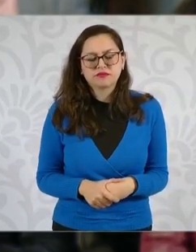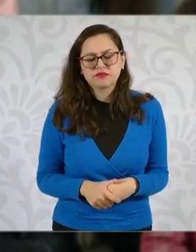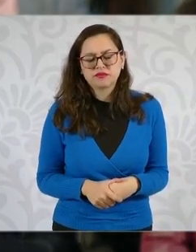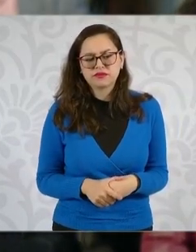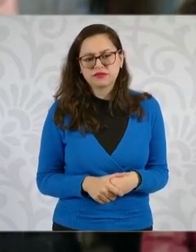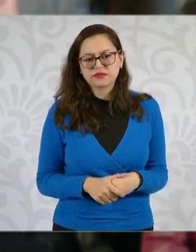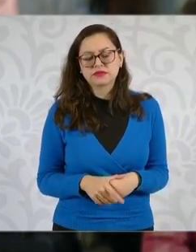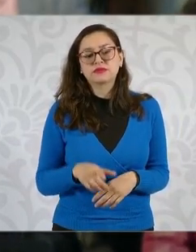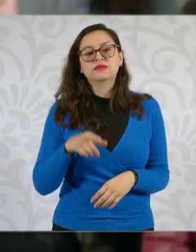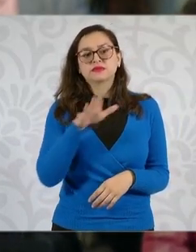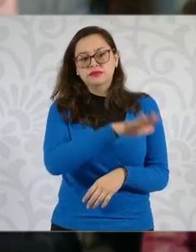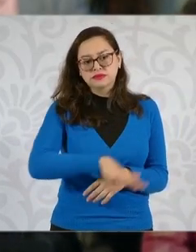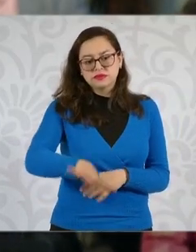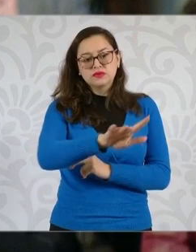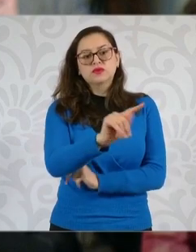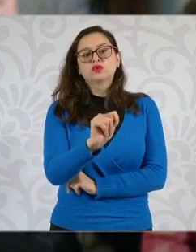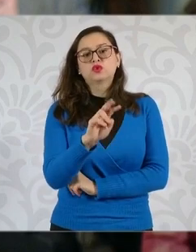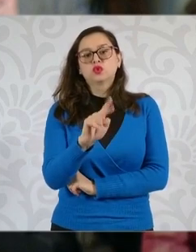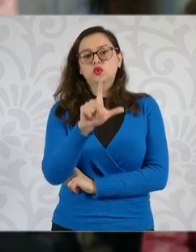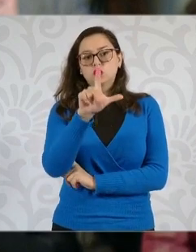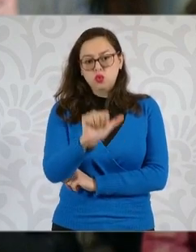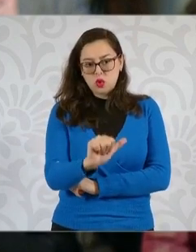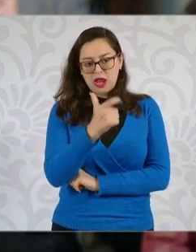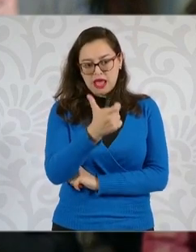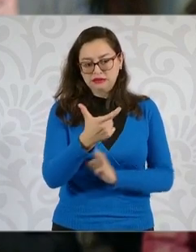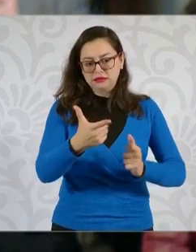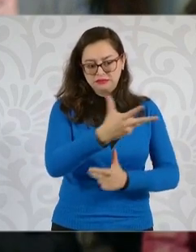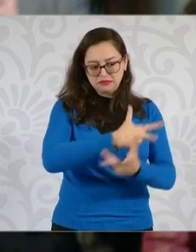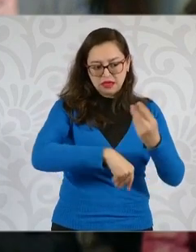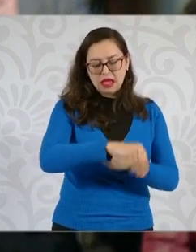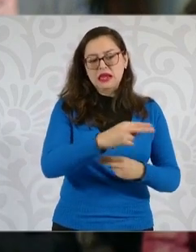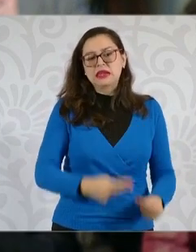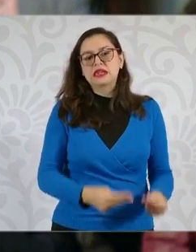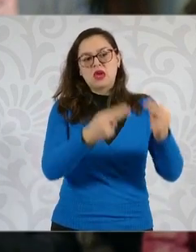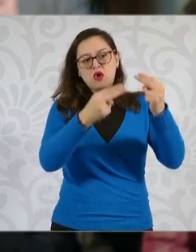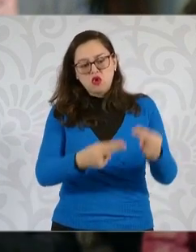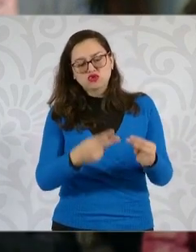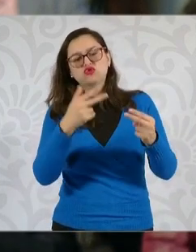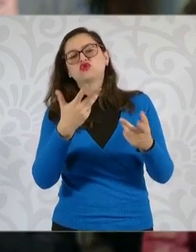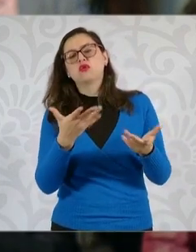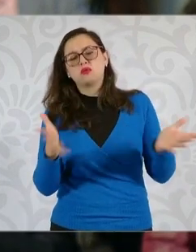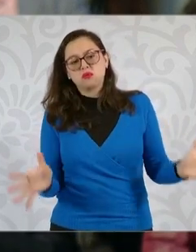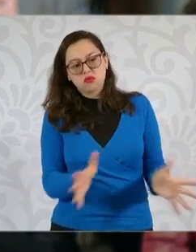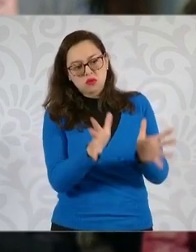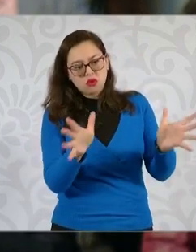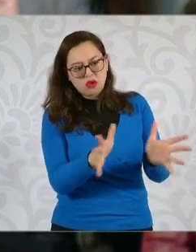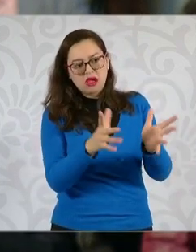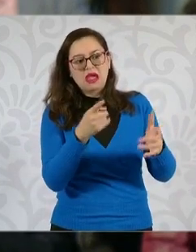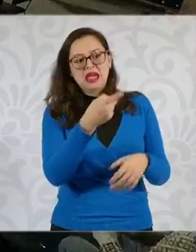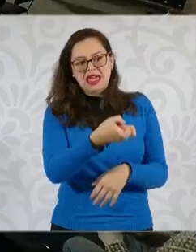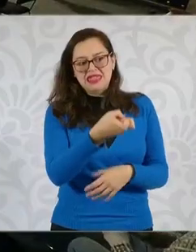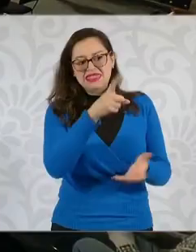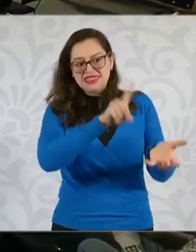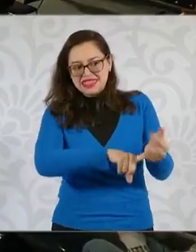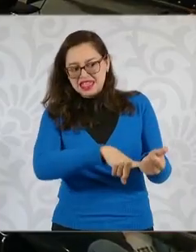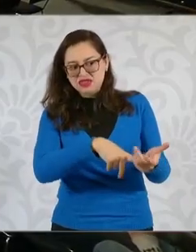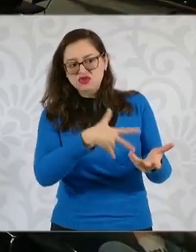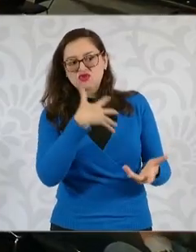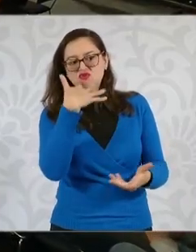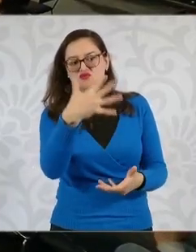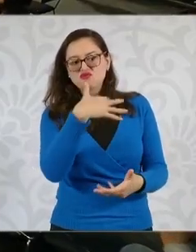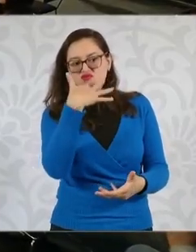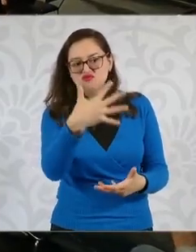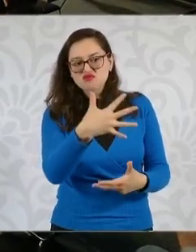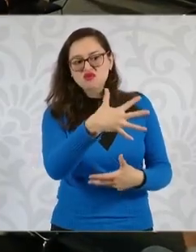economía circular en Tula el cual anunciaron en días pasados ¿cómo se garantiza que la operación de las plantas recicladoras de residuos